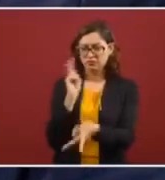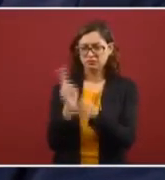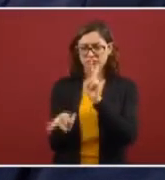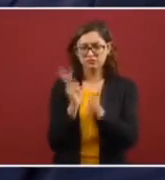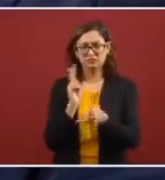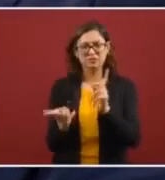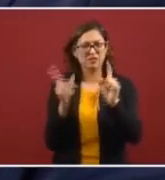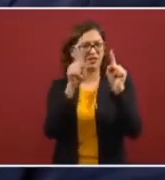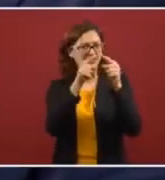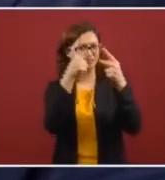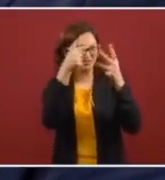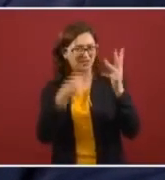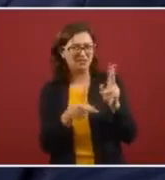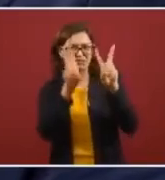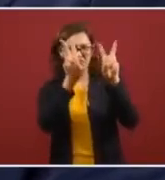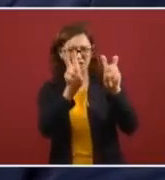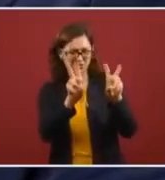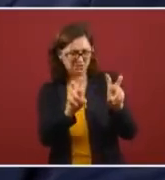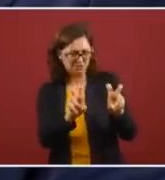temas, presidente. Sí,